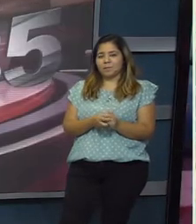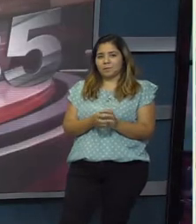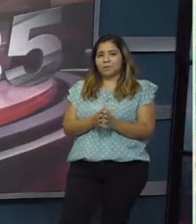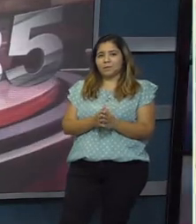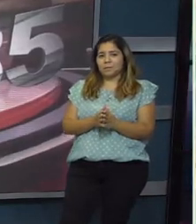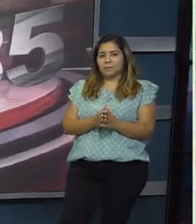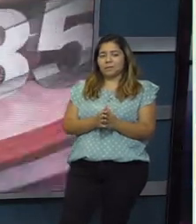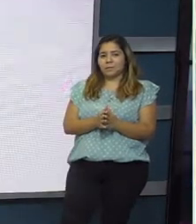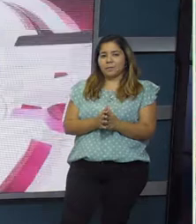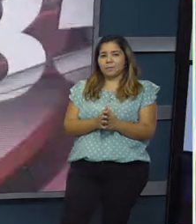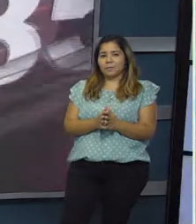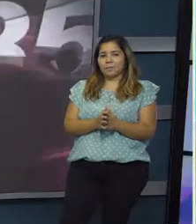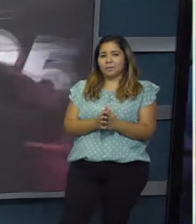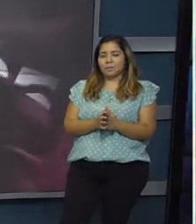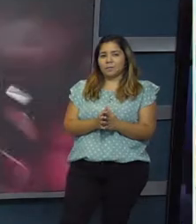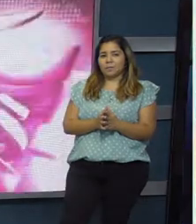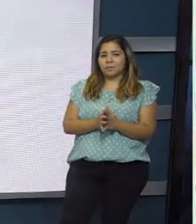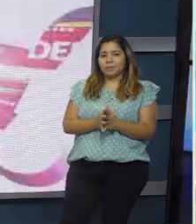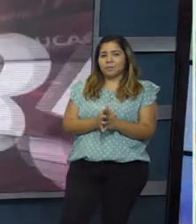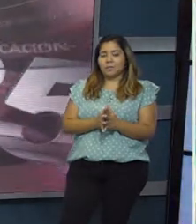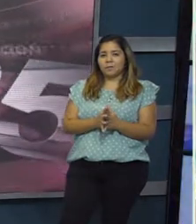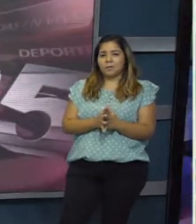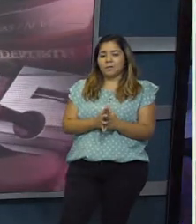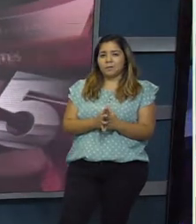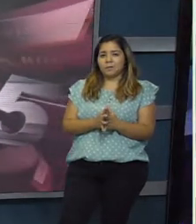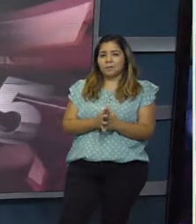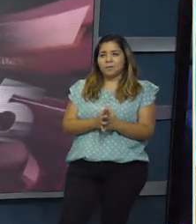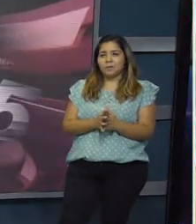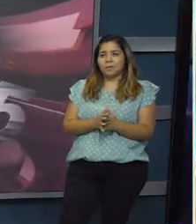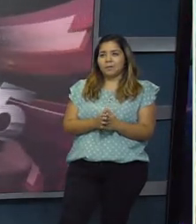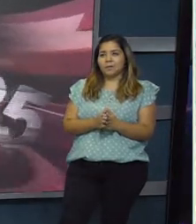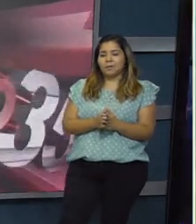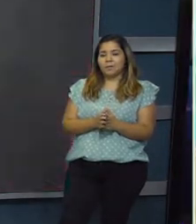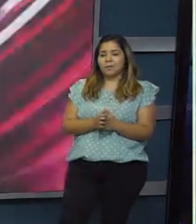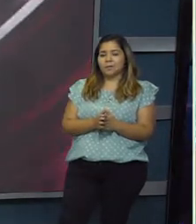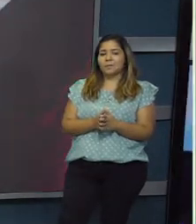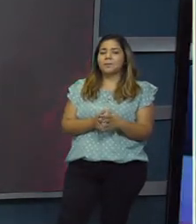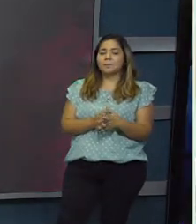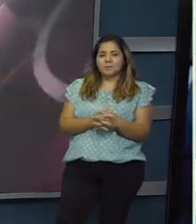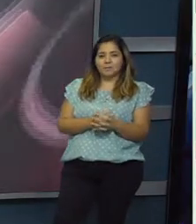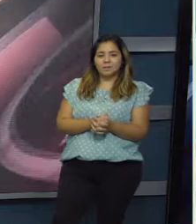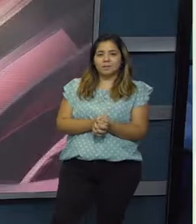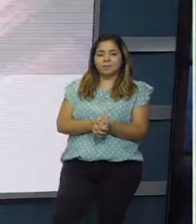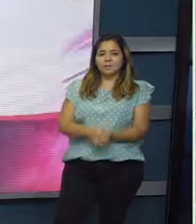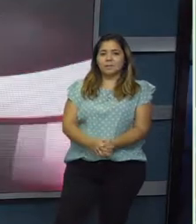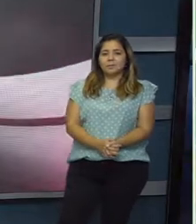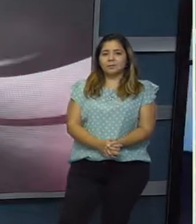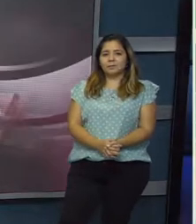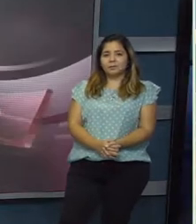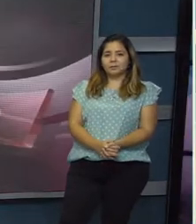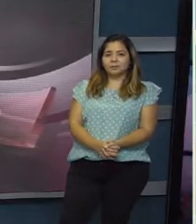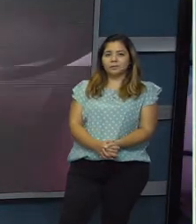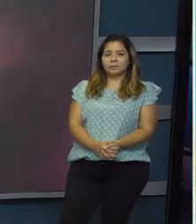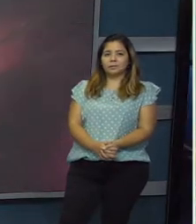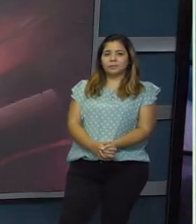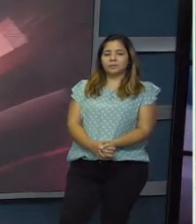de las plazas y de los sitios turísticos. Pero feliz porque la familia de San Juan